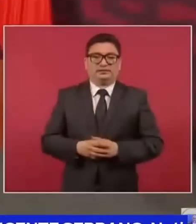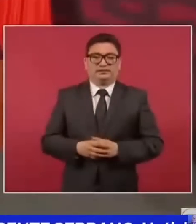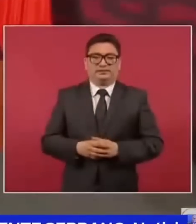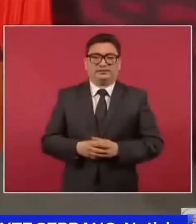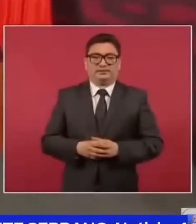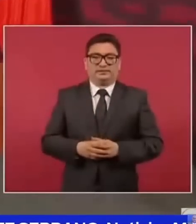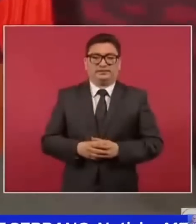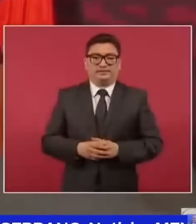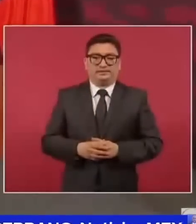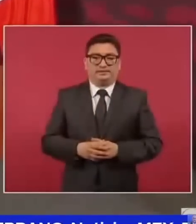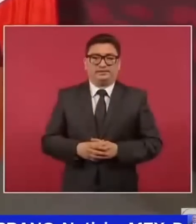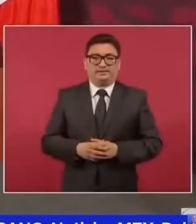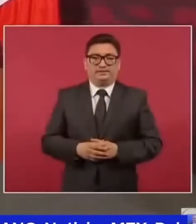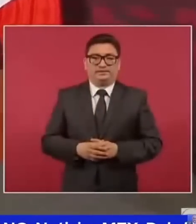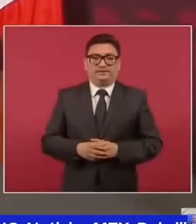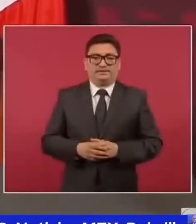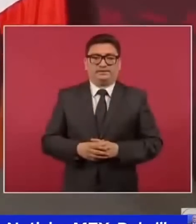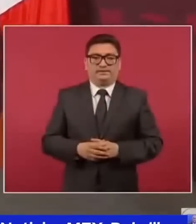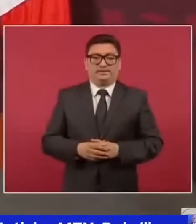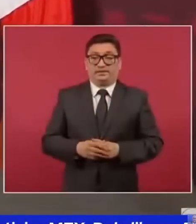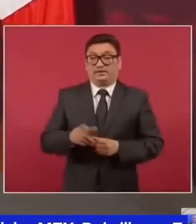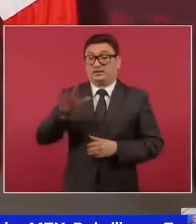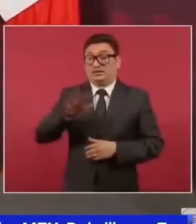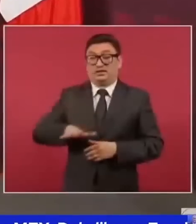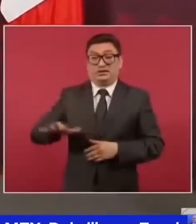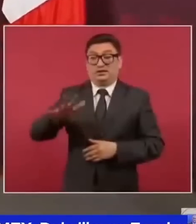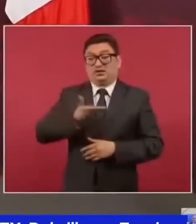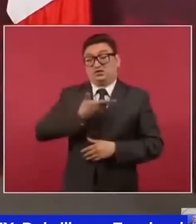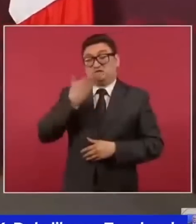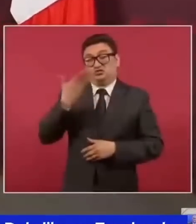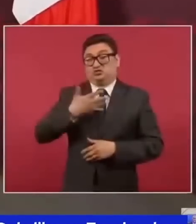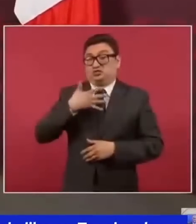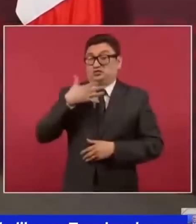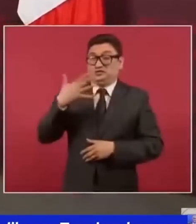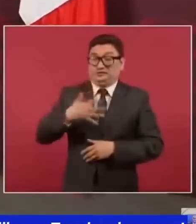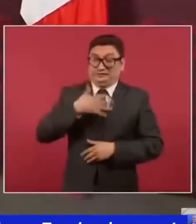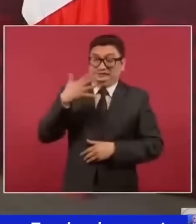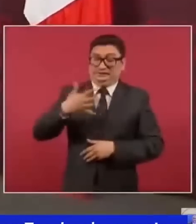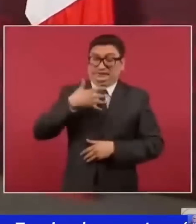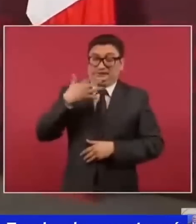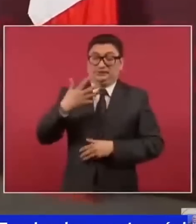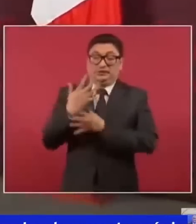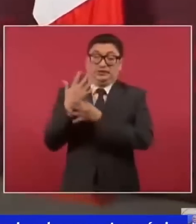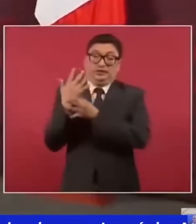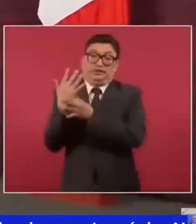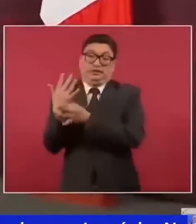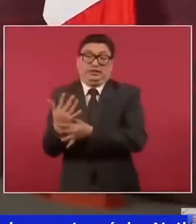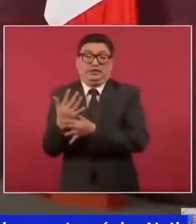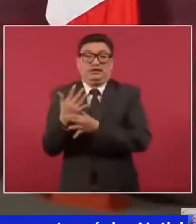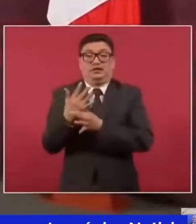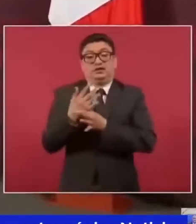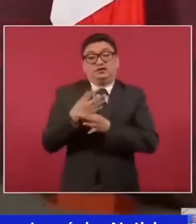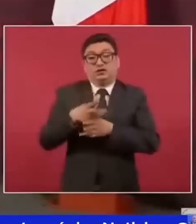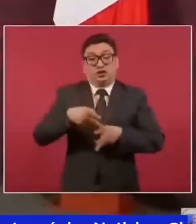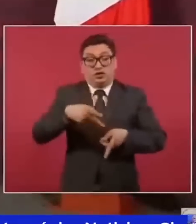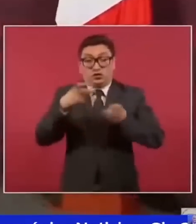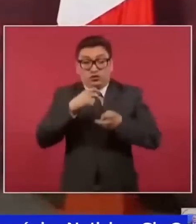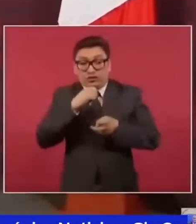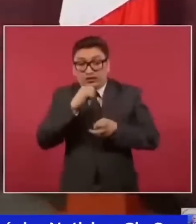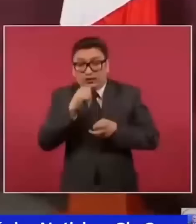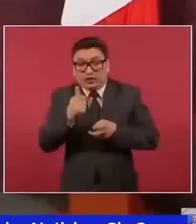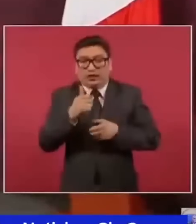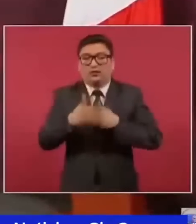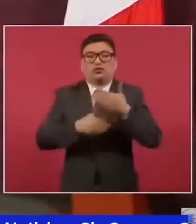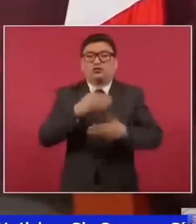Desde el que no tranza, no avanza, hasta la moral es un árbol que da